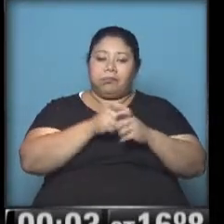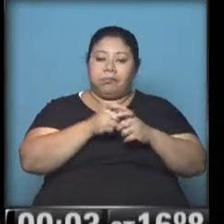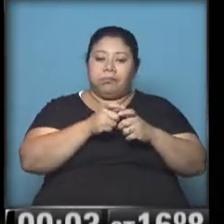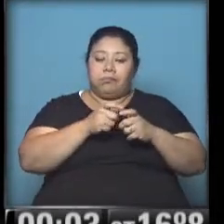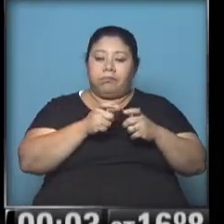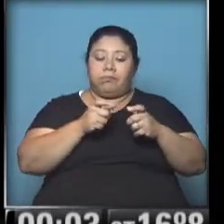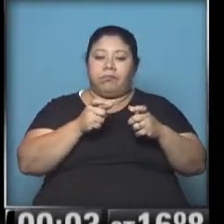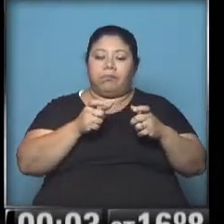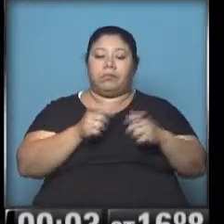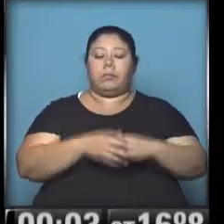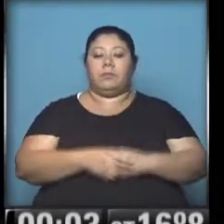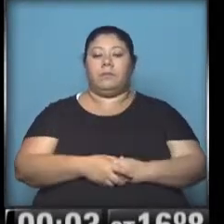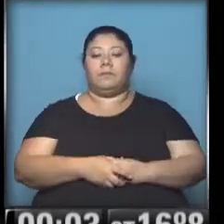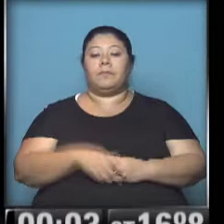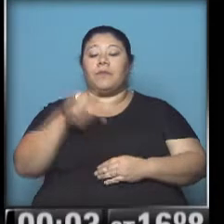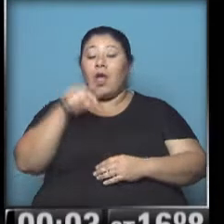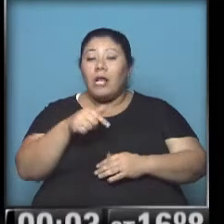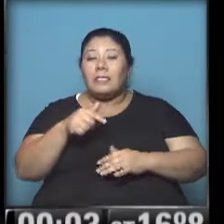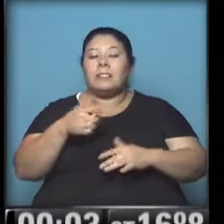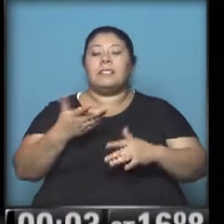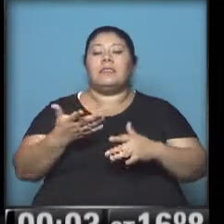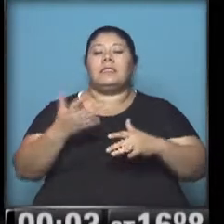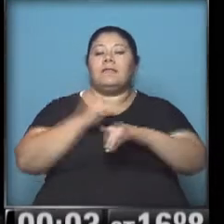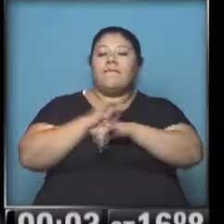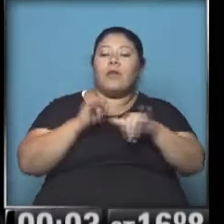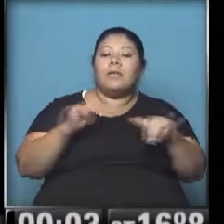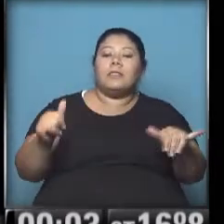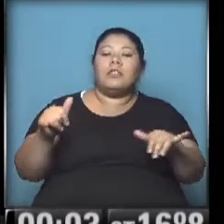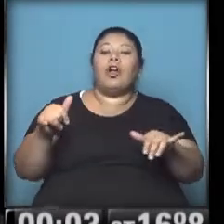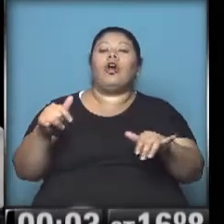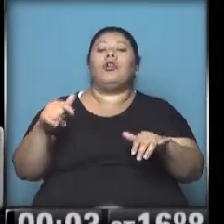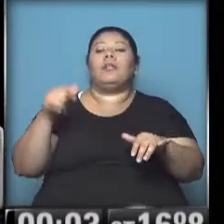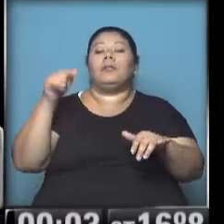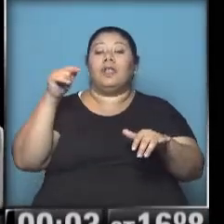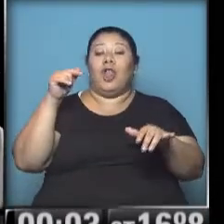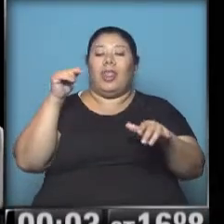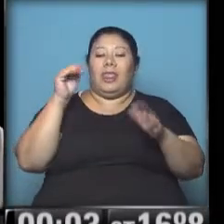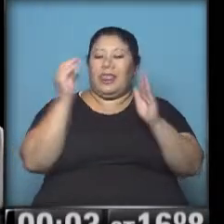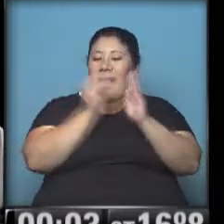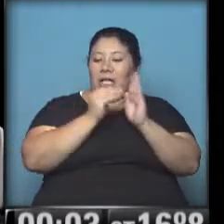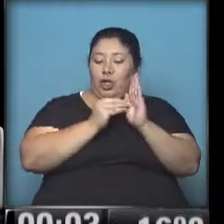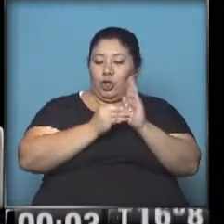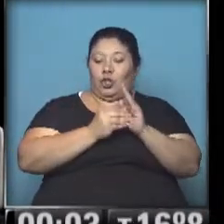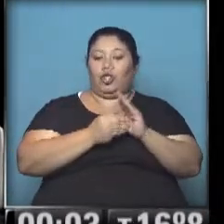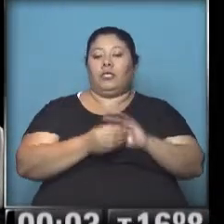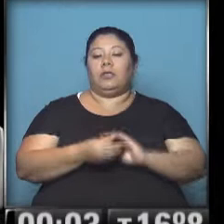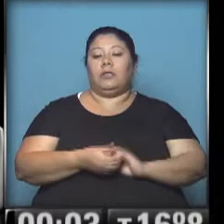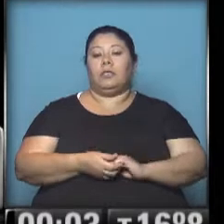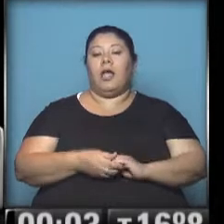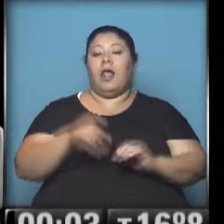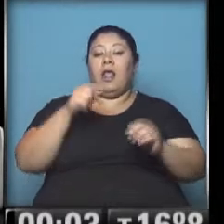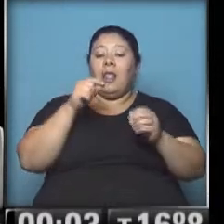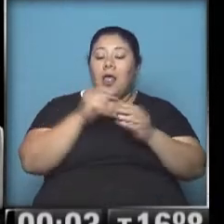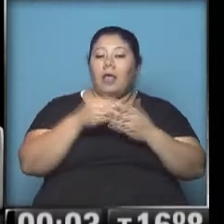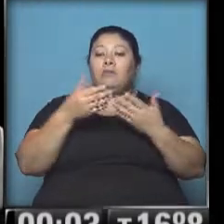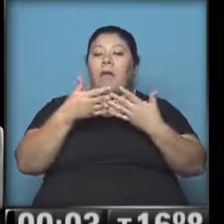y que está moviendo toda esta información, lo que propone es abrir estos datasets, es decir, estas bases de datos, para a partir de ahí